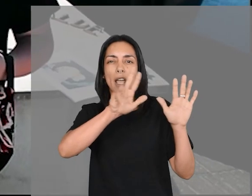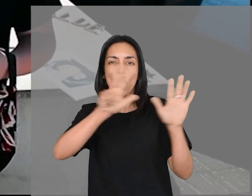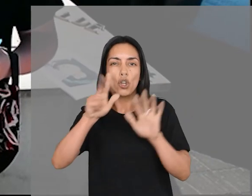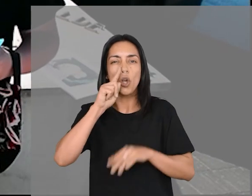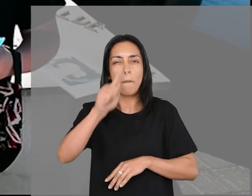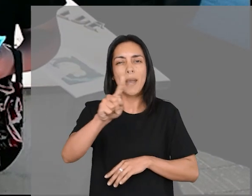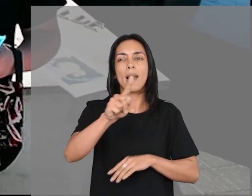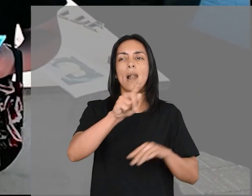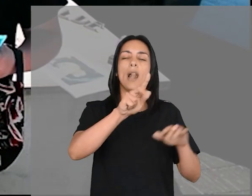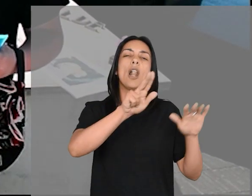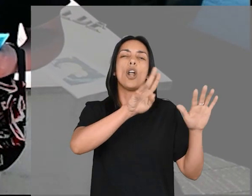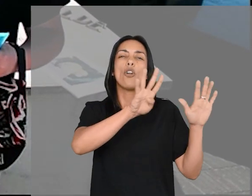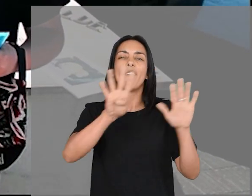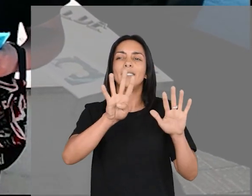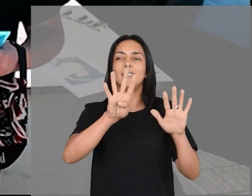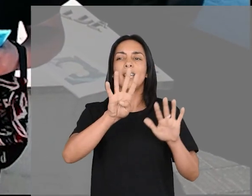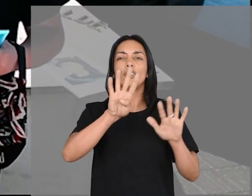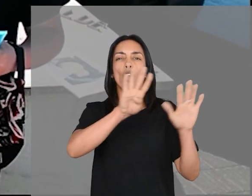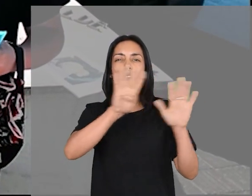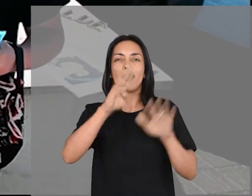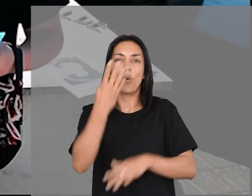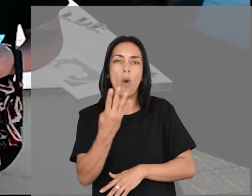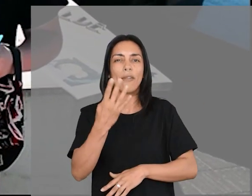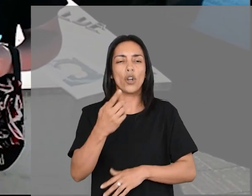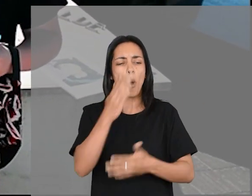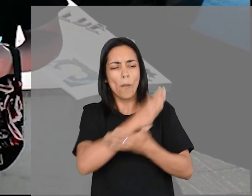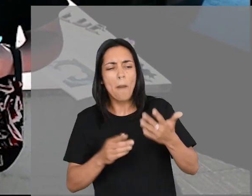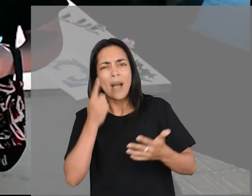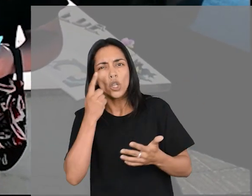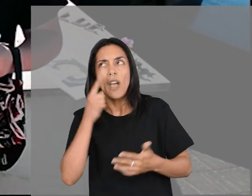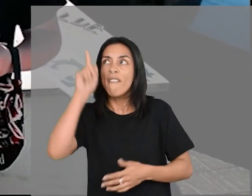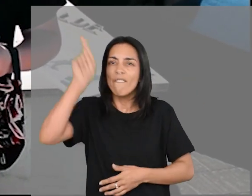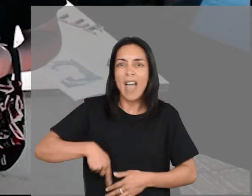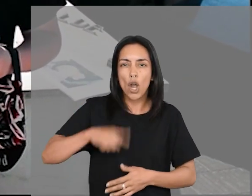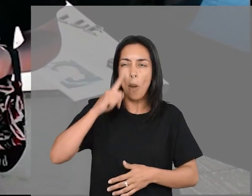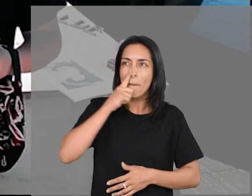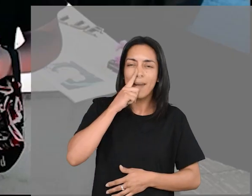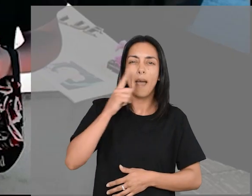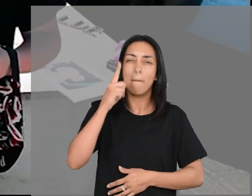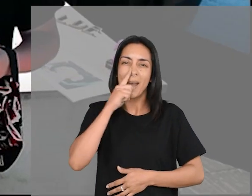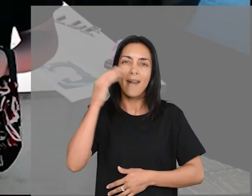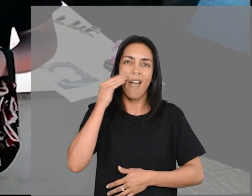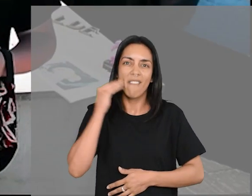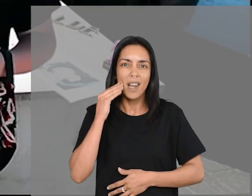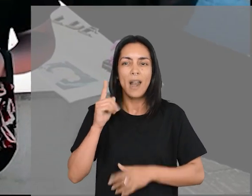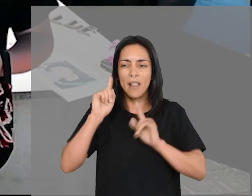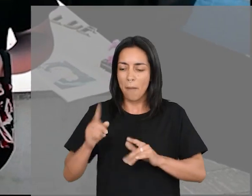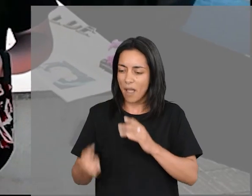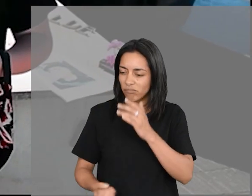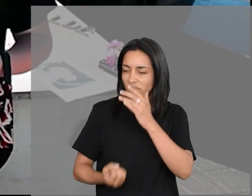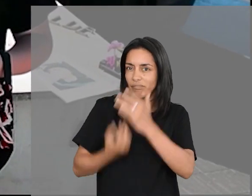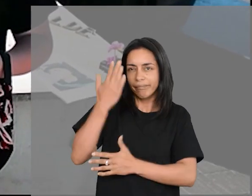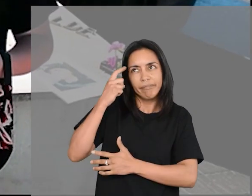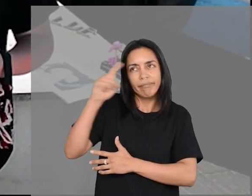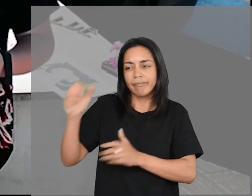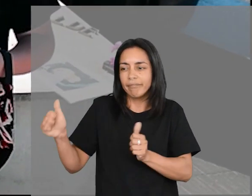poemas más conocidos se encuentran Vengo de Minas y Minas y Abril. Fueron creador junto a Santiago Chalar del